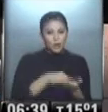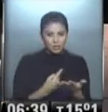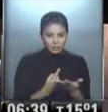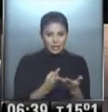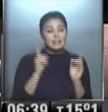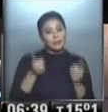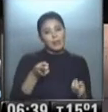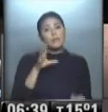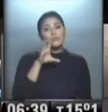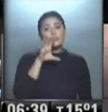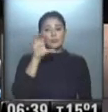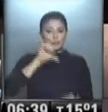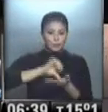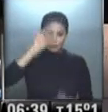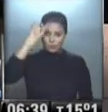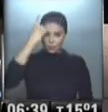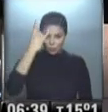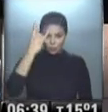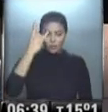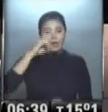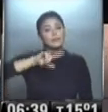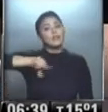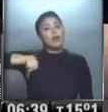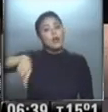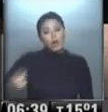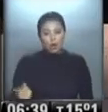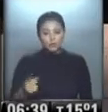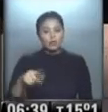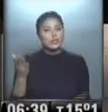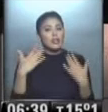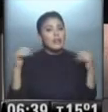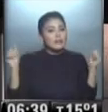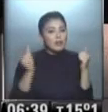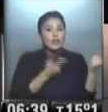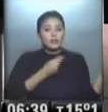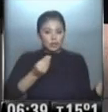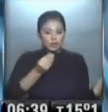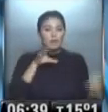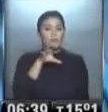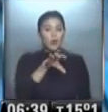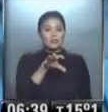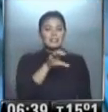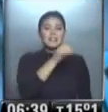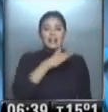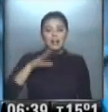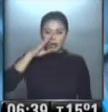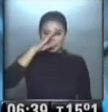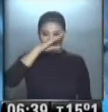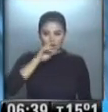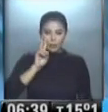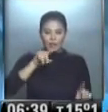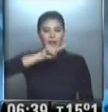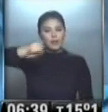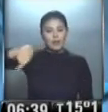y algo de la República Oriental del Uruguay. ¡Otro frentazo! En el norte de la provincia de Río Negro, allí